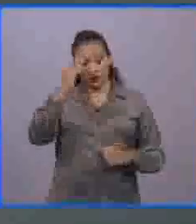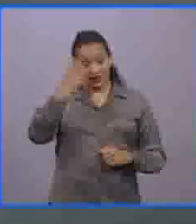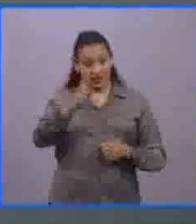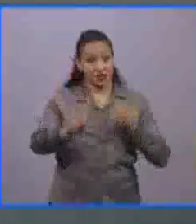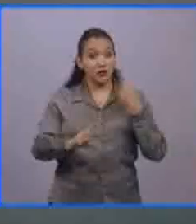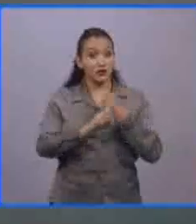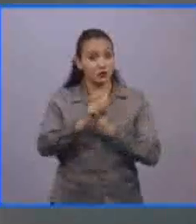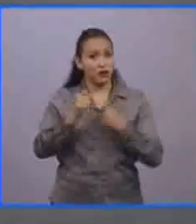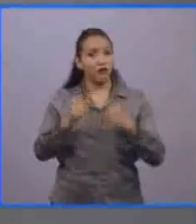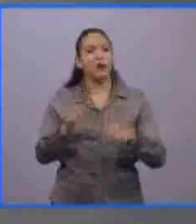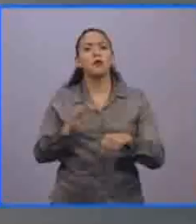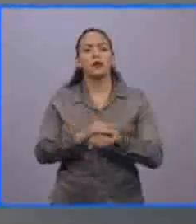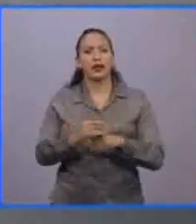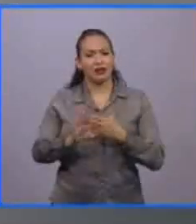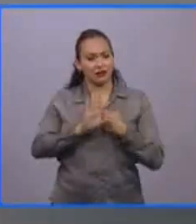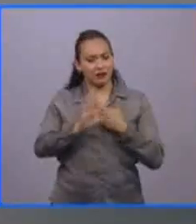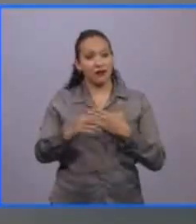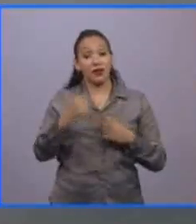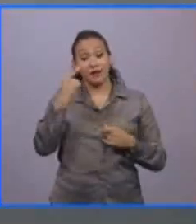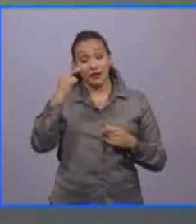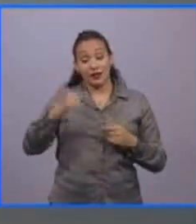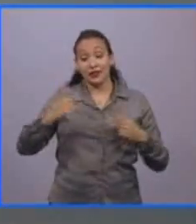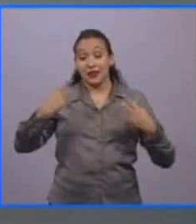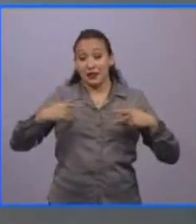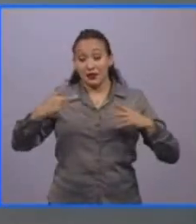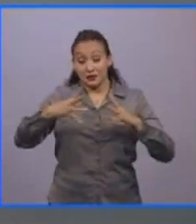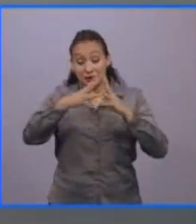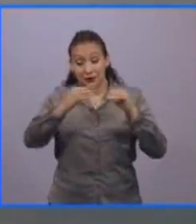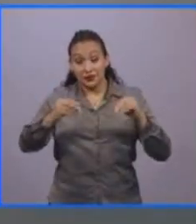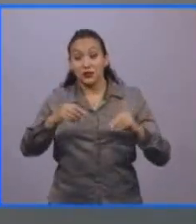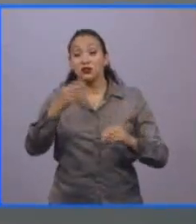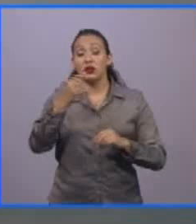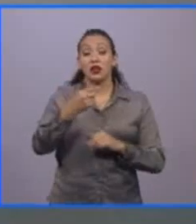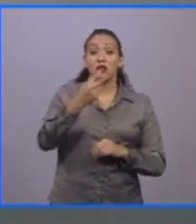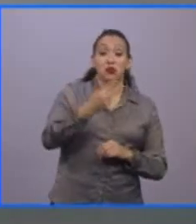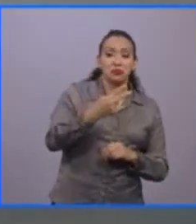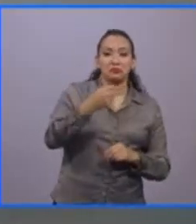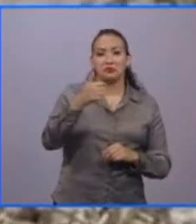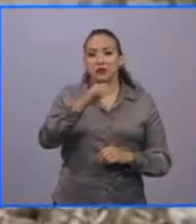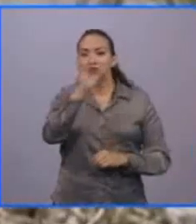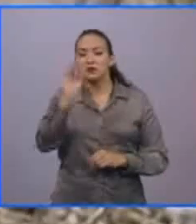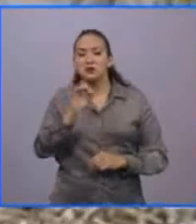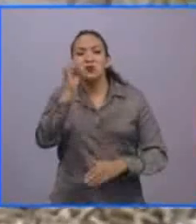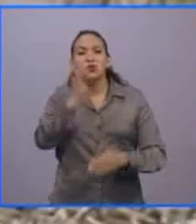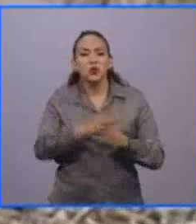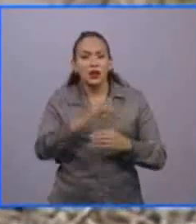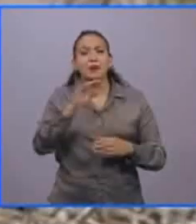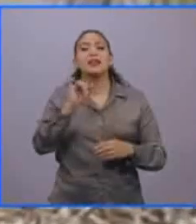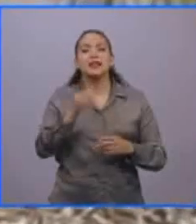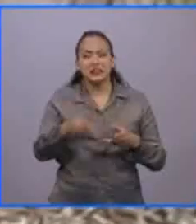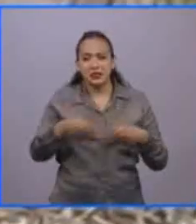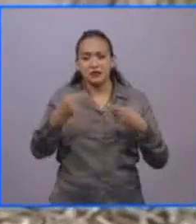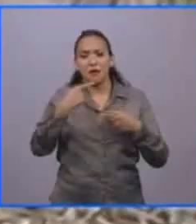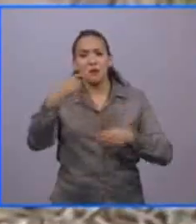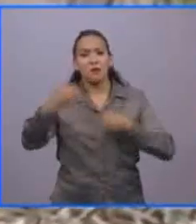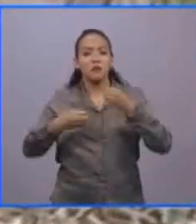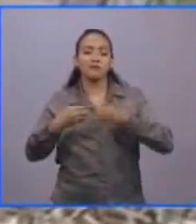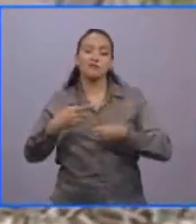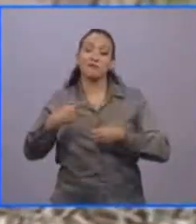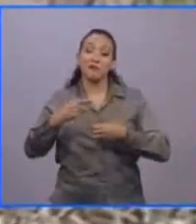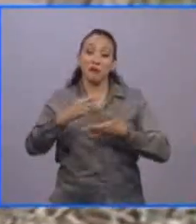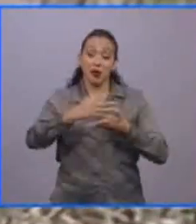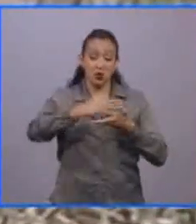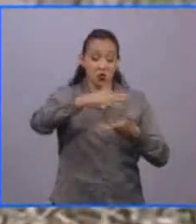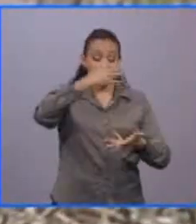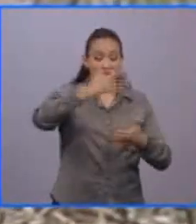poder erradicarlo, ya que de la totalidad de los casos, solo entre el 2 y el 6% se han judicializado, por lo que la